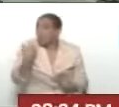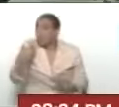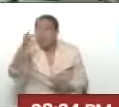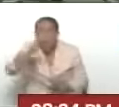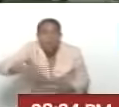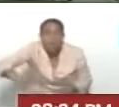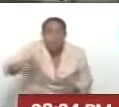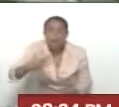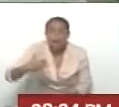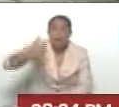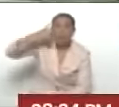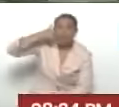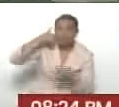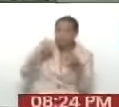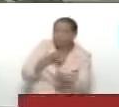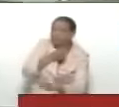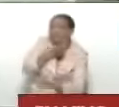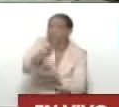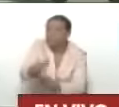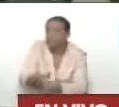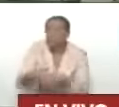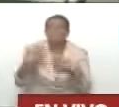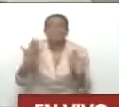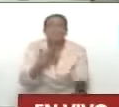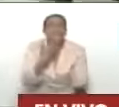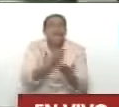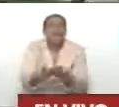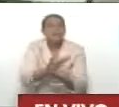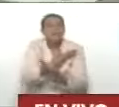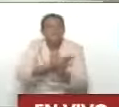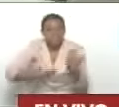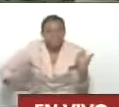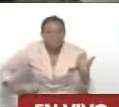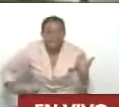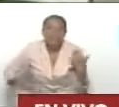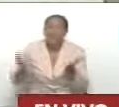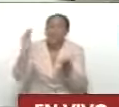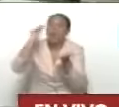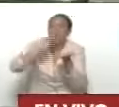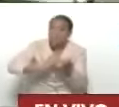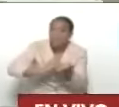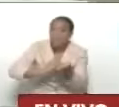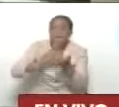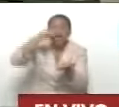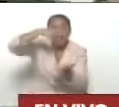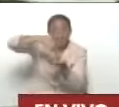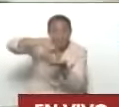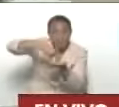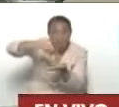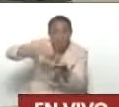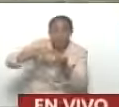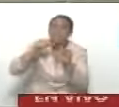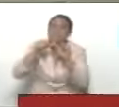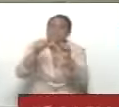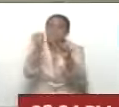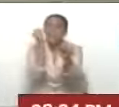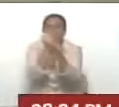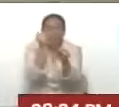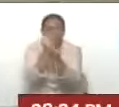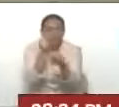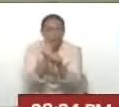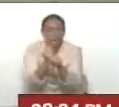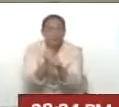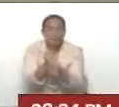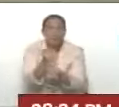sitio donde lo requieran. Así que, gracias, presidente, nuevamente. Aquí en Carabobo seguimos trabajando. Y